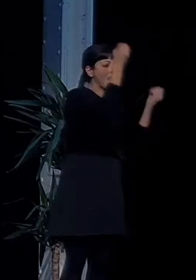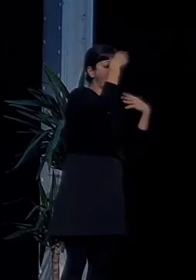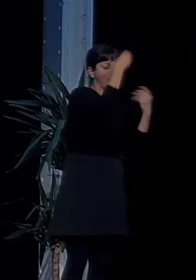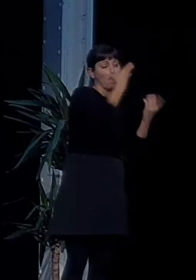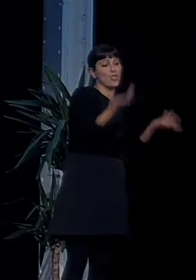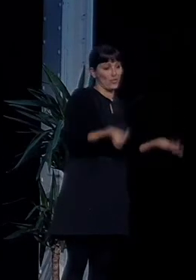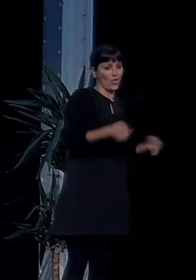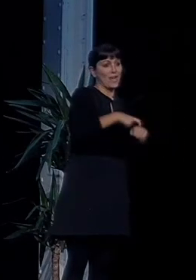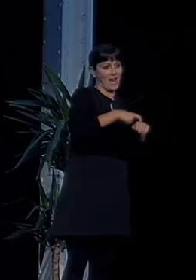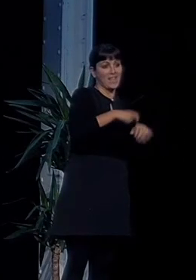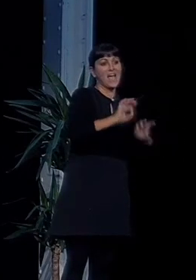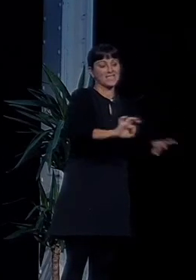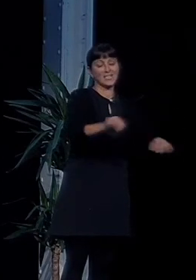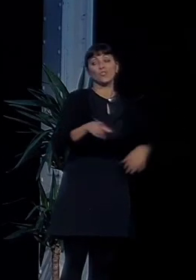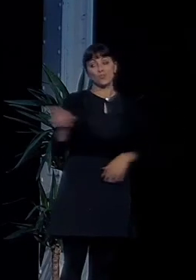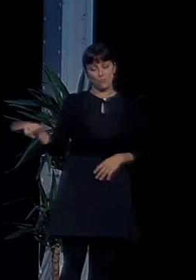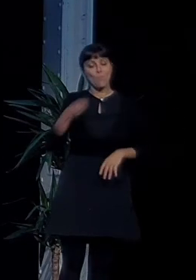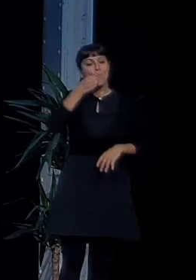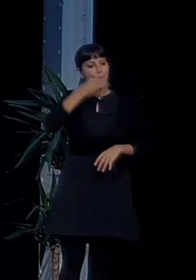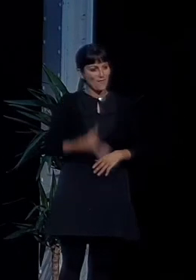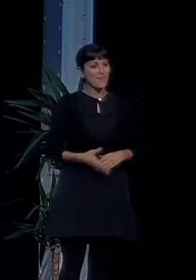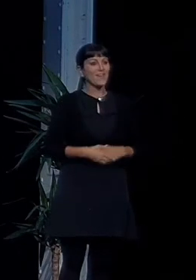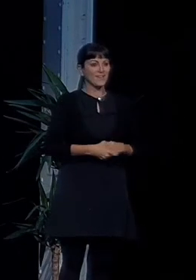bien, haces bien.